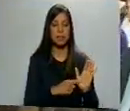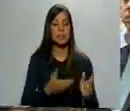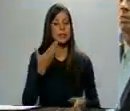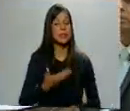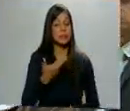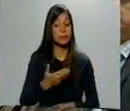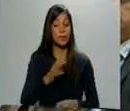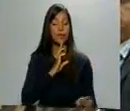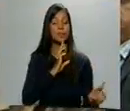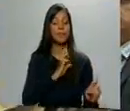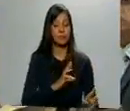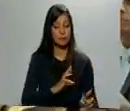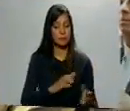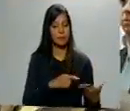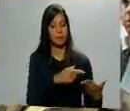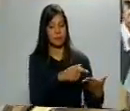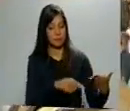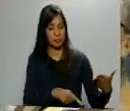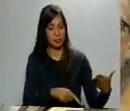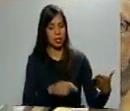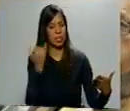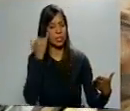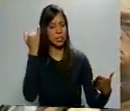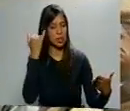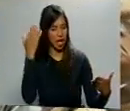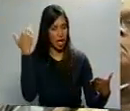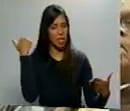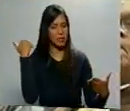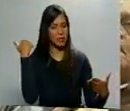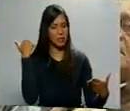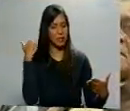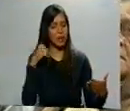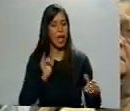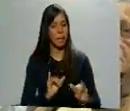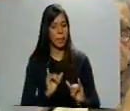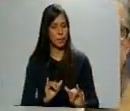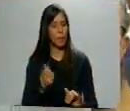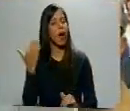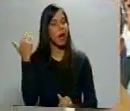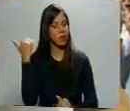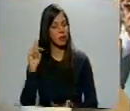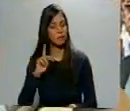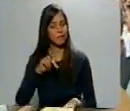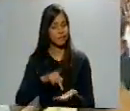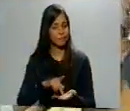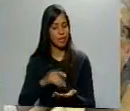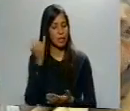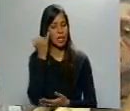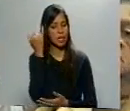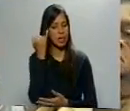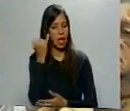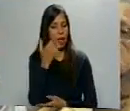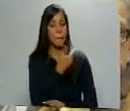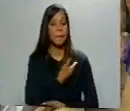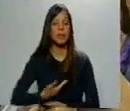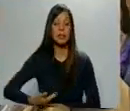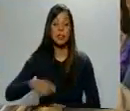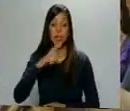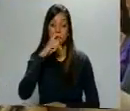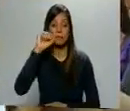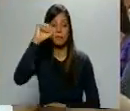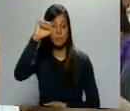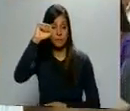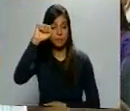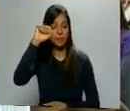responde al planteamiento que hizo acá en esta misma Asamblea Nacional Constituyente el Presidente de la República,